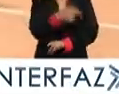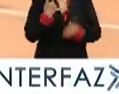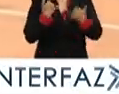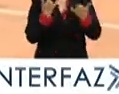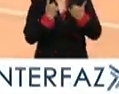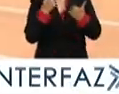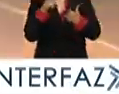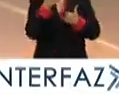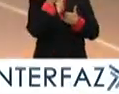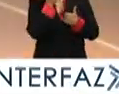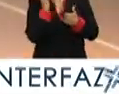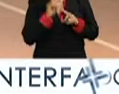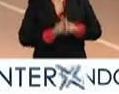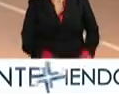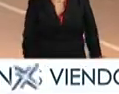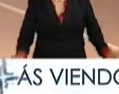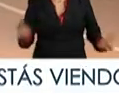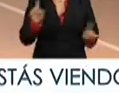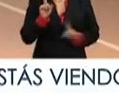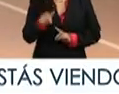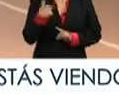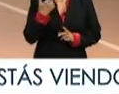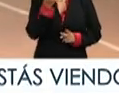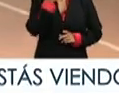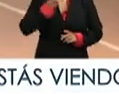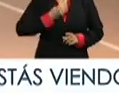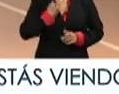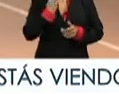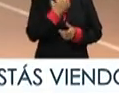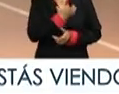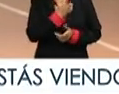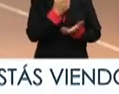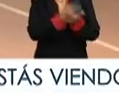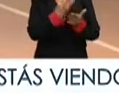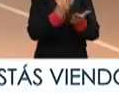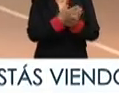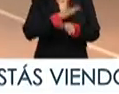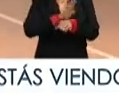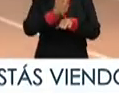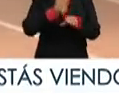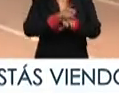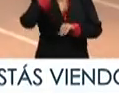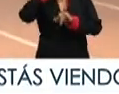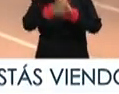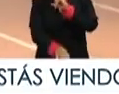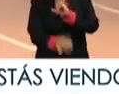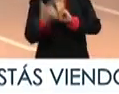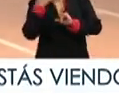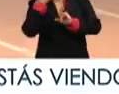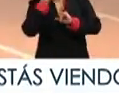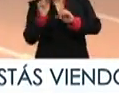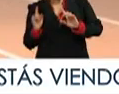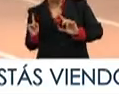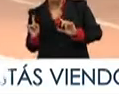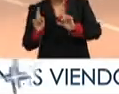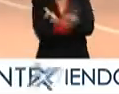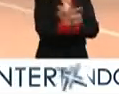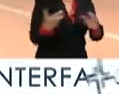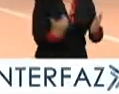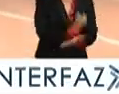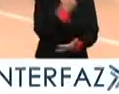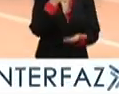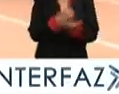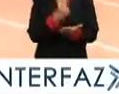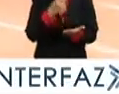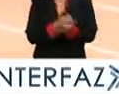no fue la misma historia, porque tuvieron que conformarse con la medalla de plata, ya que Brasil en el último sprint consiguió ese